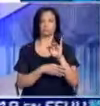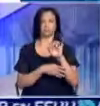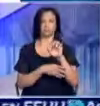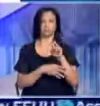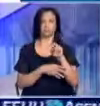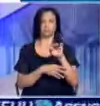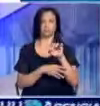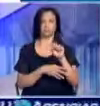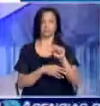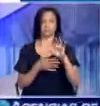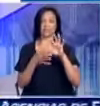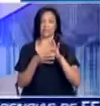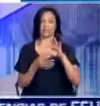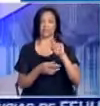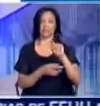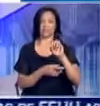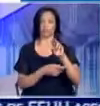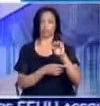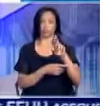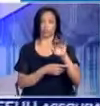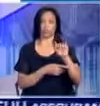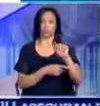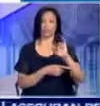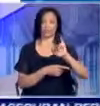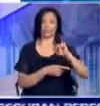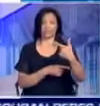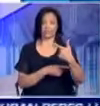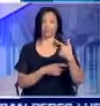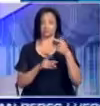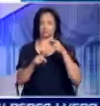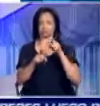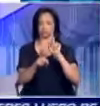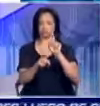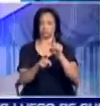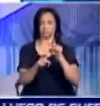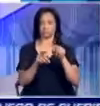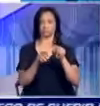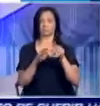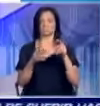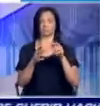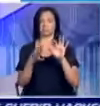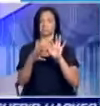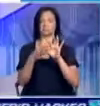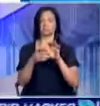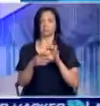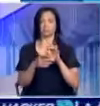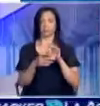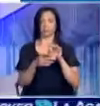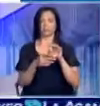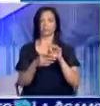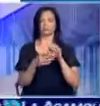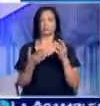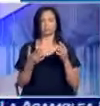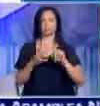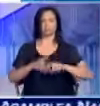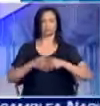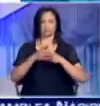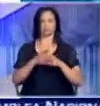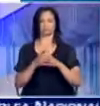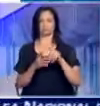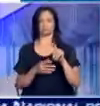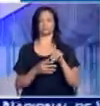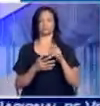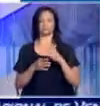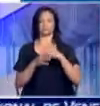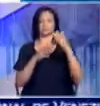este esta cuenta de Instagram que lo explica muy bien ahí usted lo tiene el toque de queda comienza a las